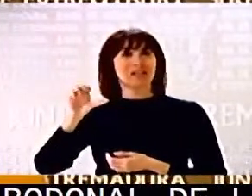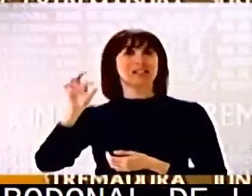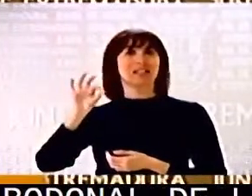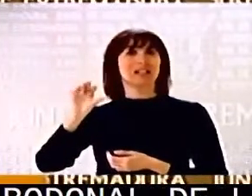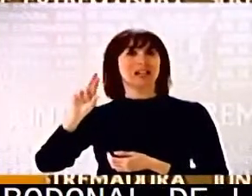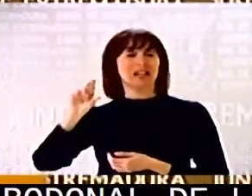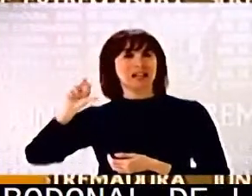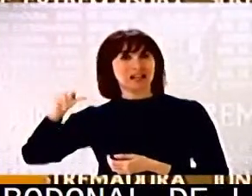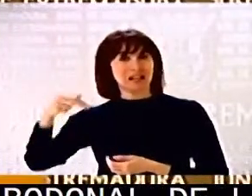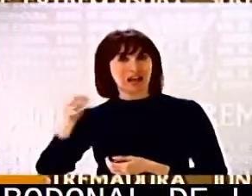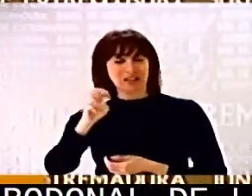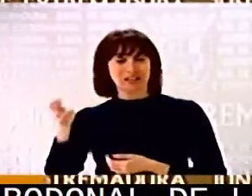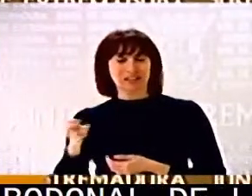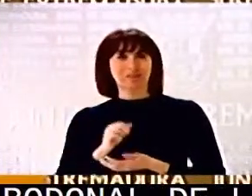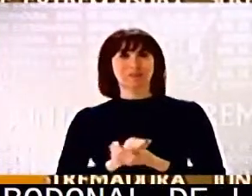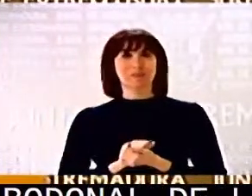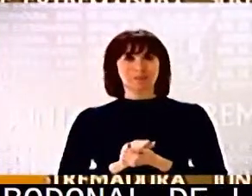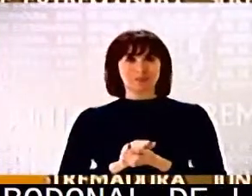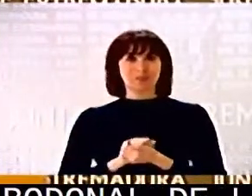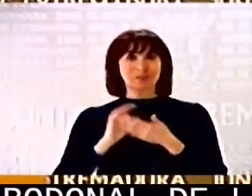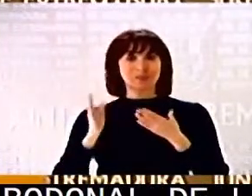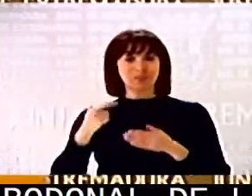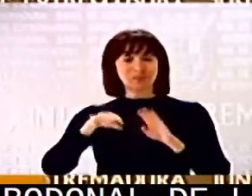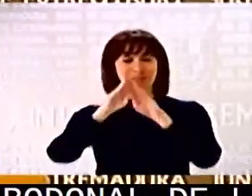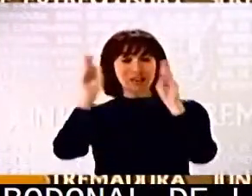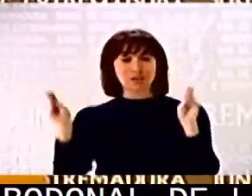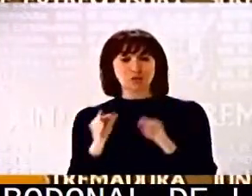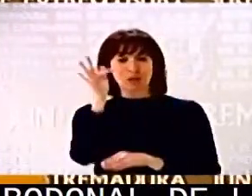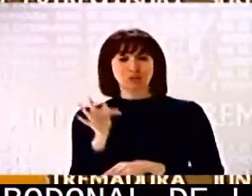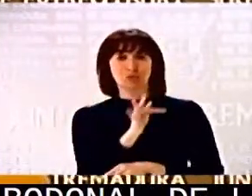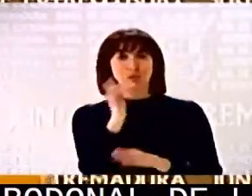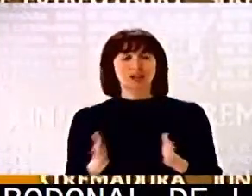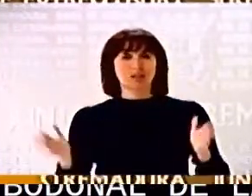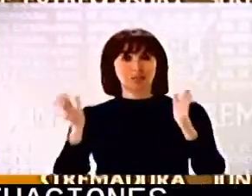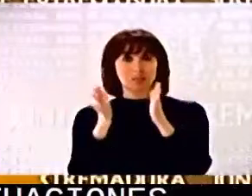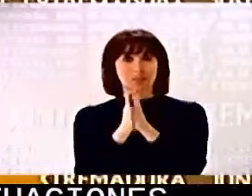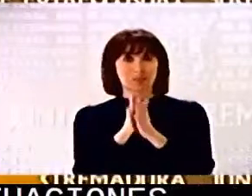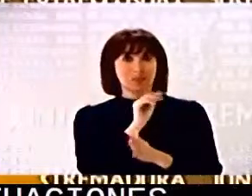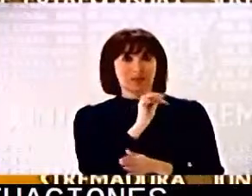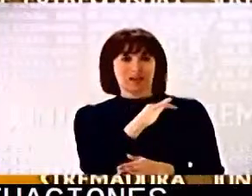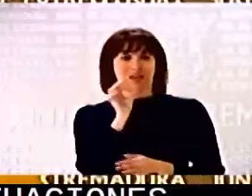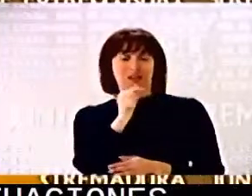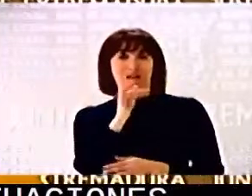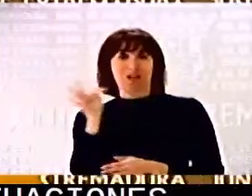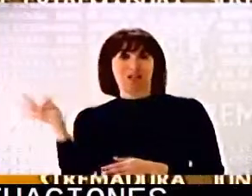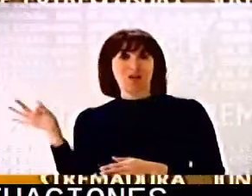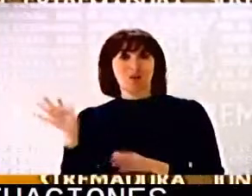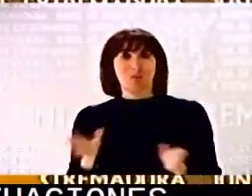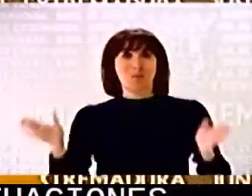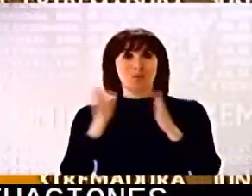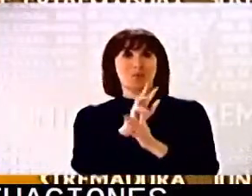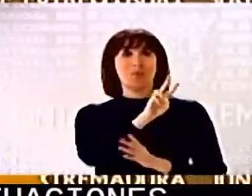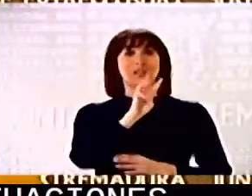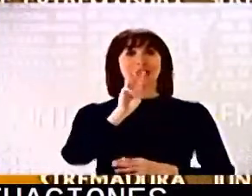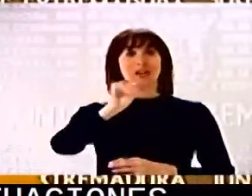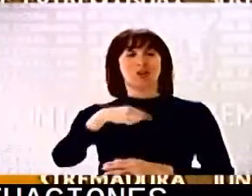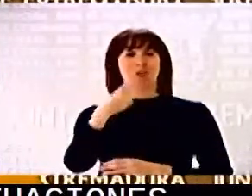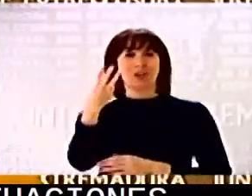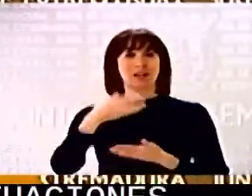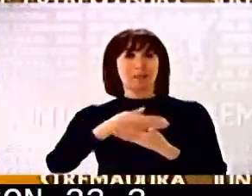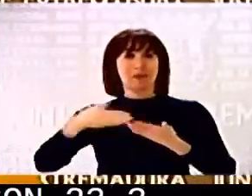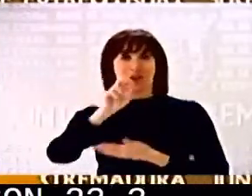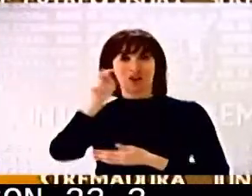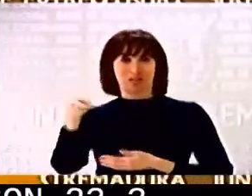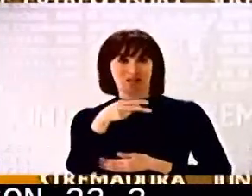y Peñalsordo. La suma de las actuaciones en todos y cada uno de esos municipios son 23,3 millones de